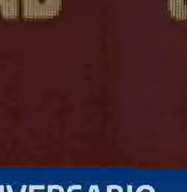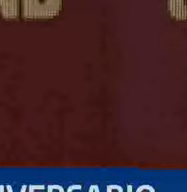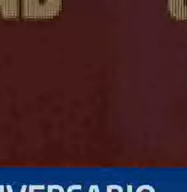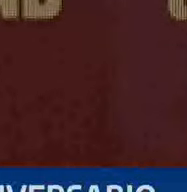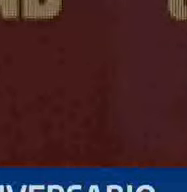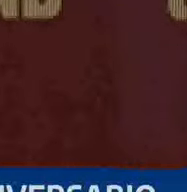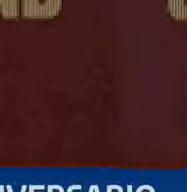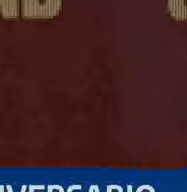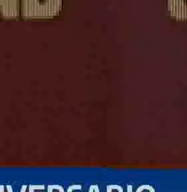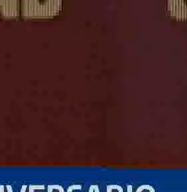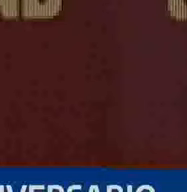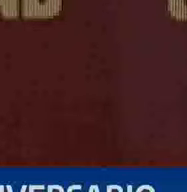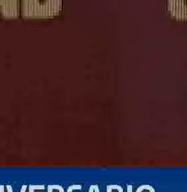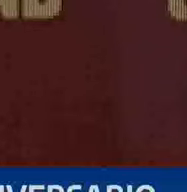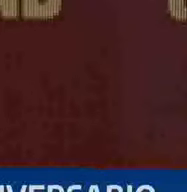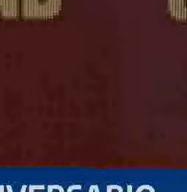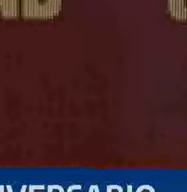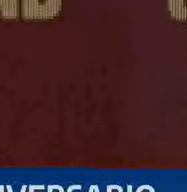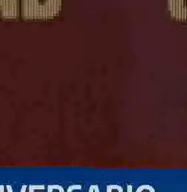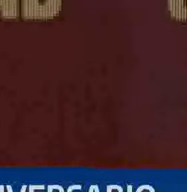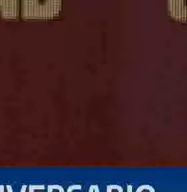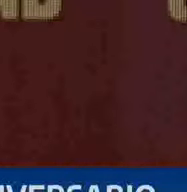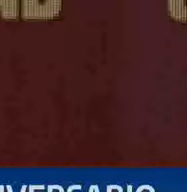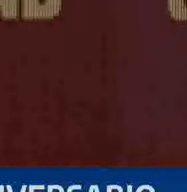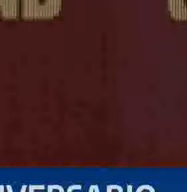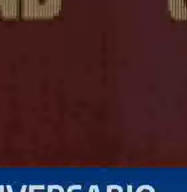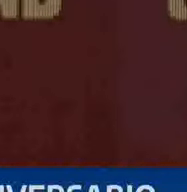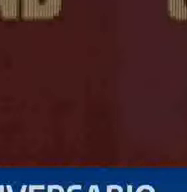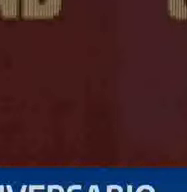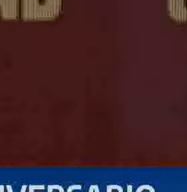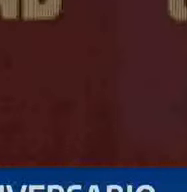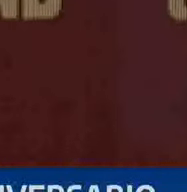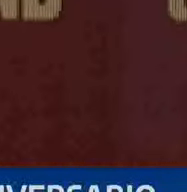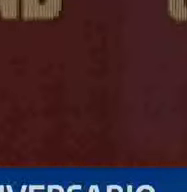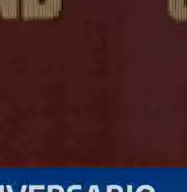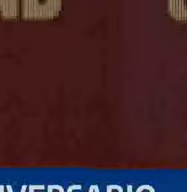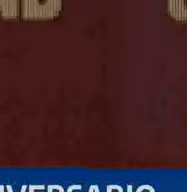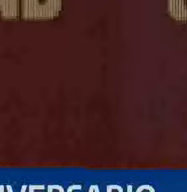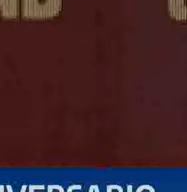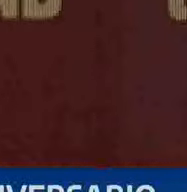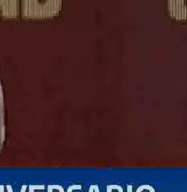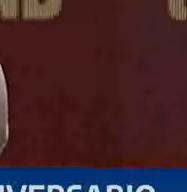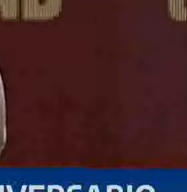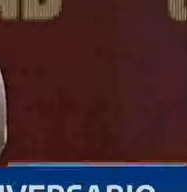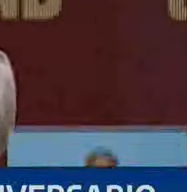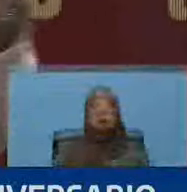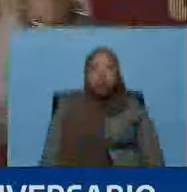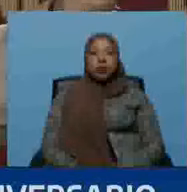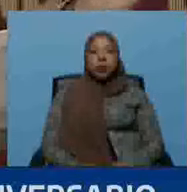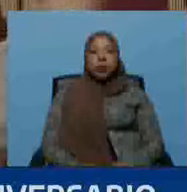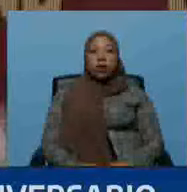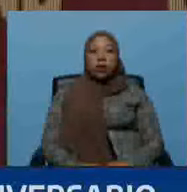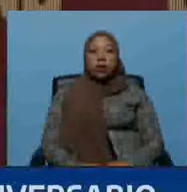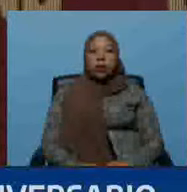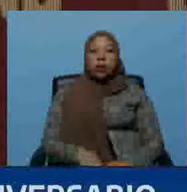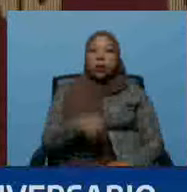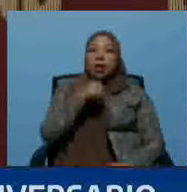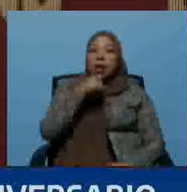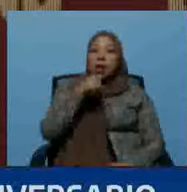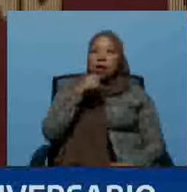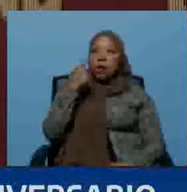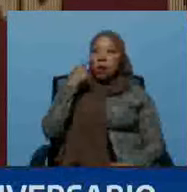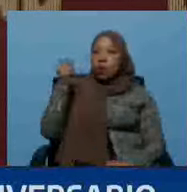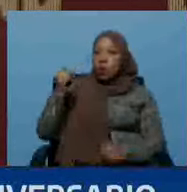Guardia Nacional desplegada. Y ellos se sorprendieron porque estaban de un lado aquí de coche, aquí